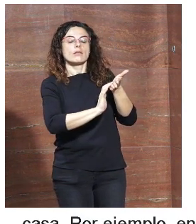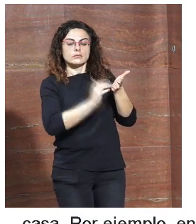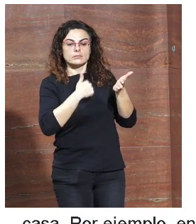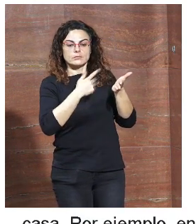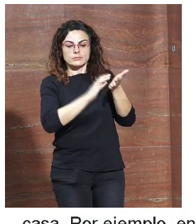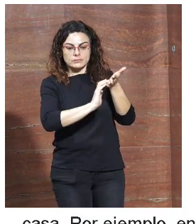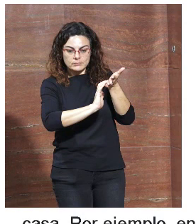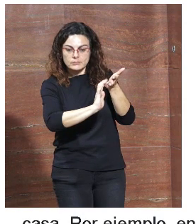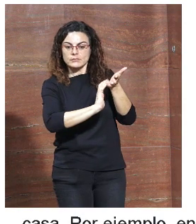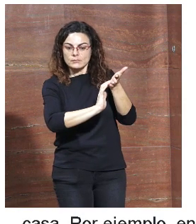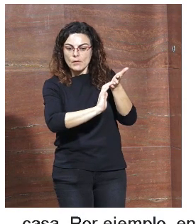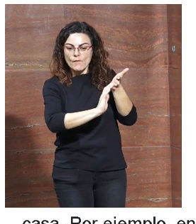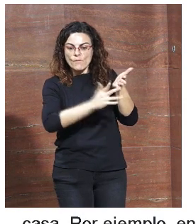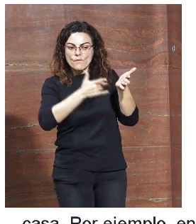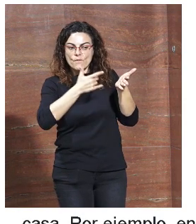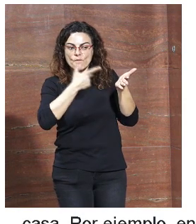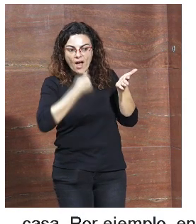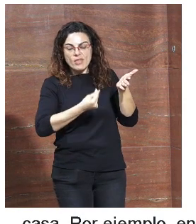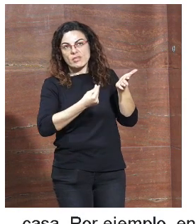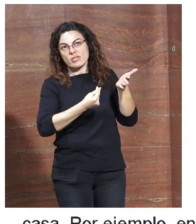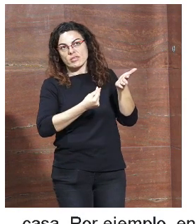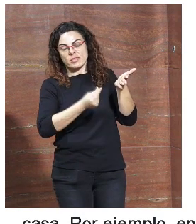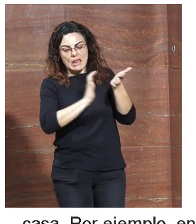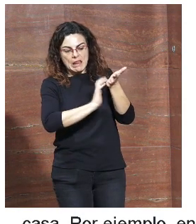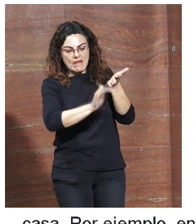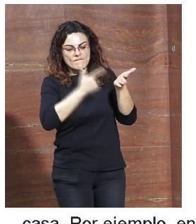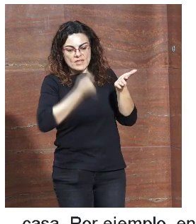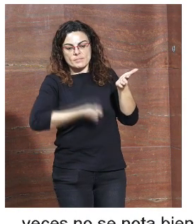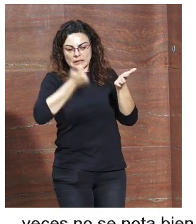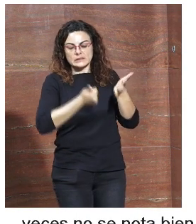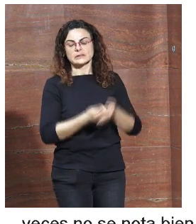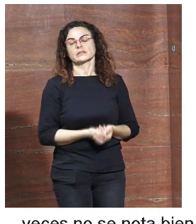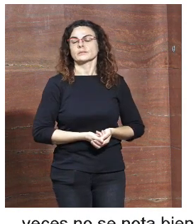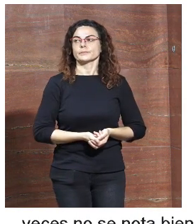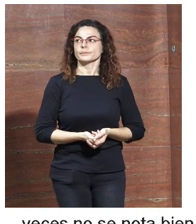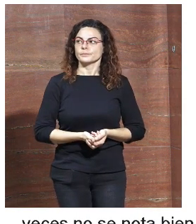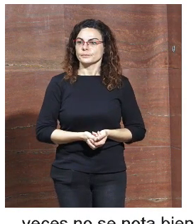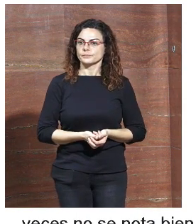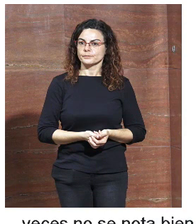que fuera mucho mejor, más legible.